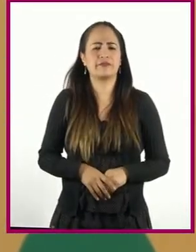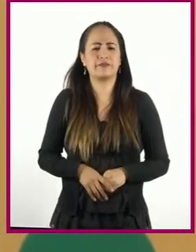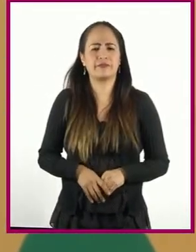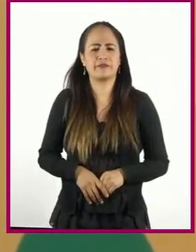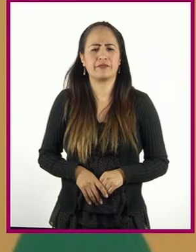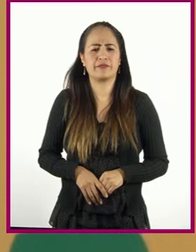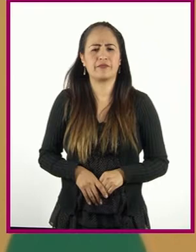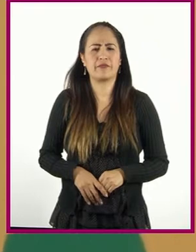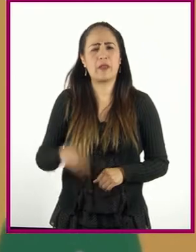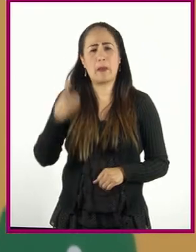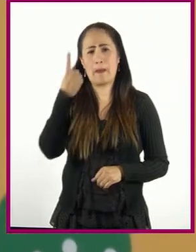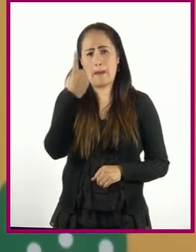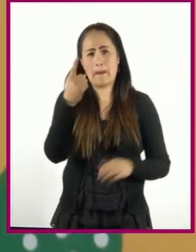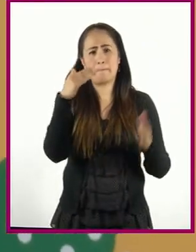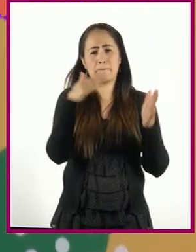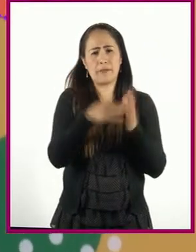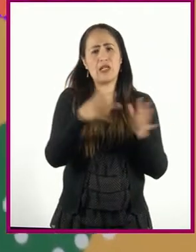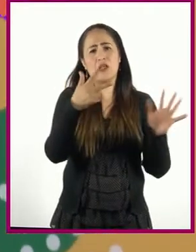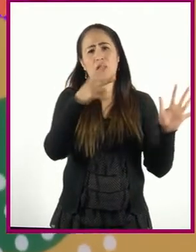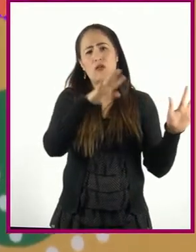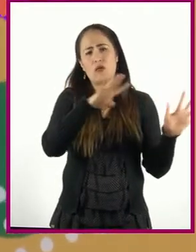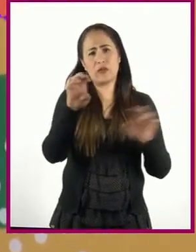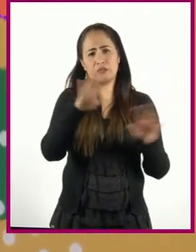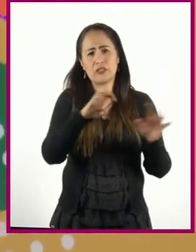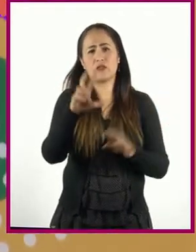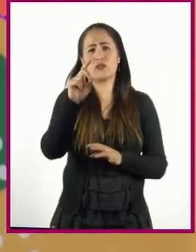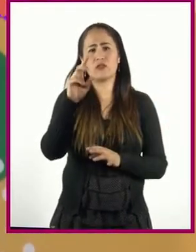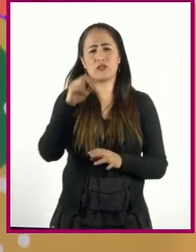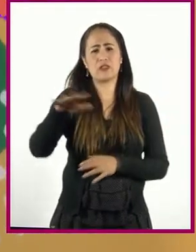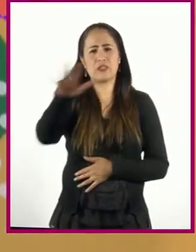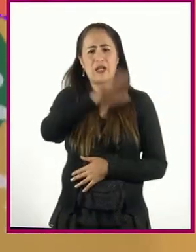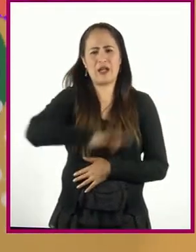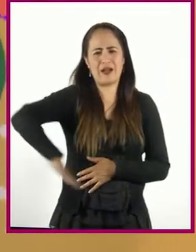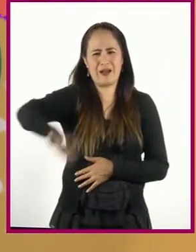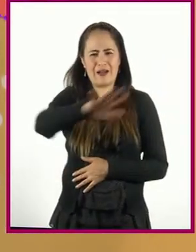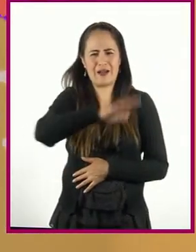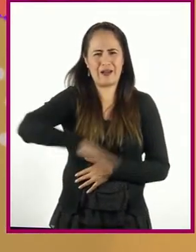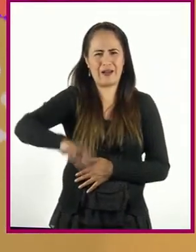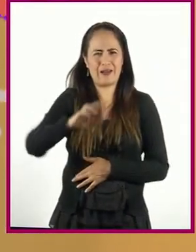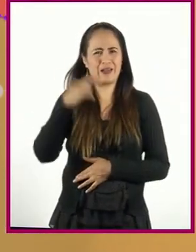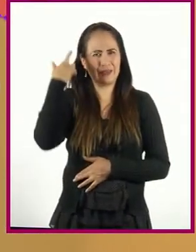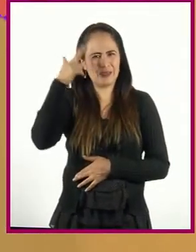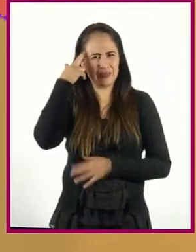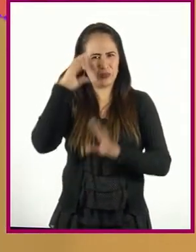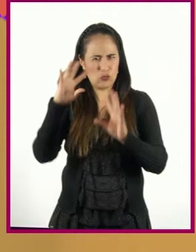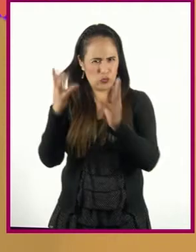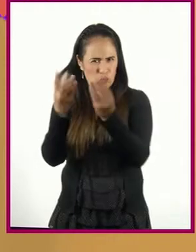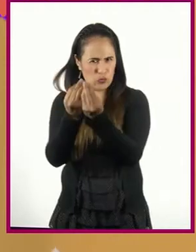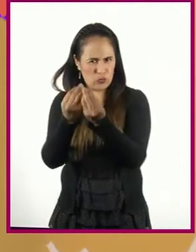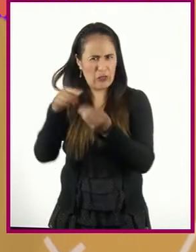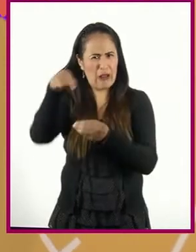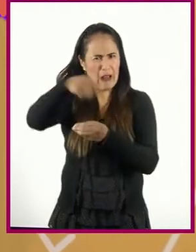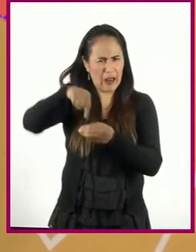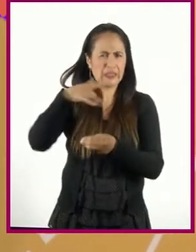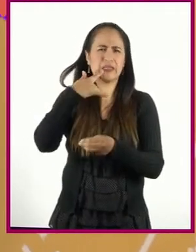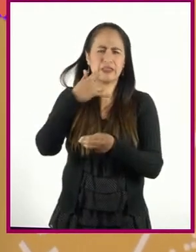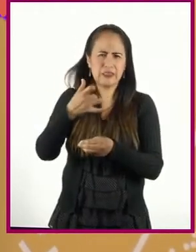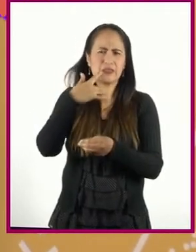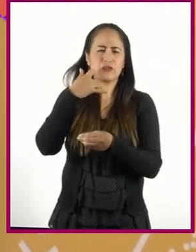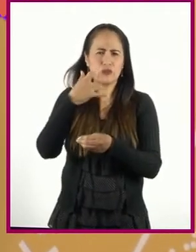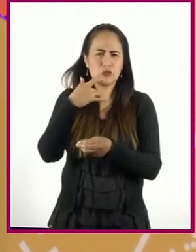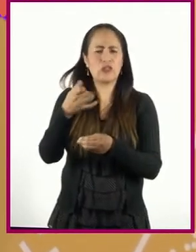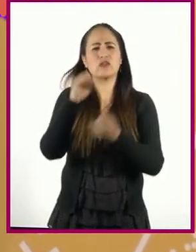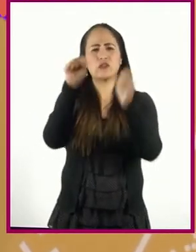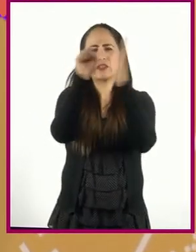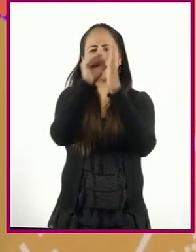Durante la década de 1930, el Reino Unido estaba enfocando sus esfuerzos para desarrollar un sistema de